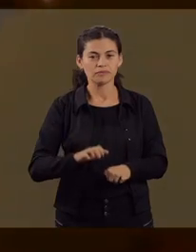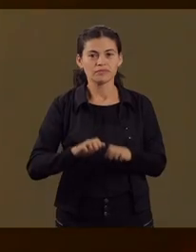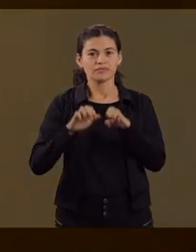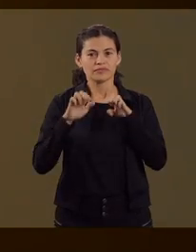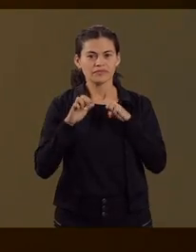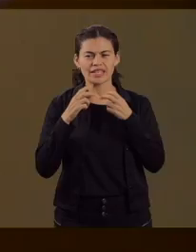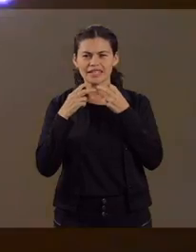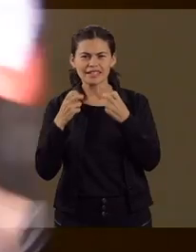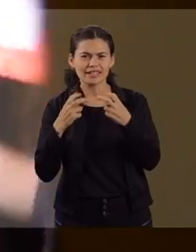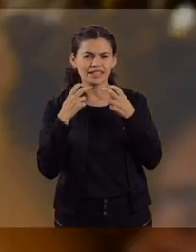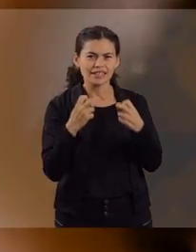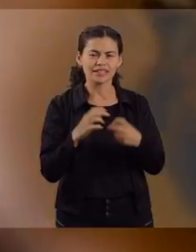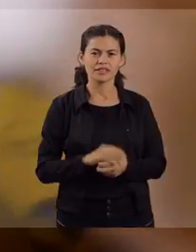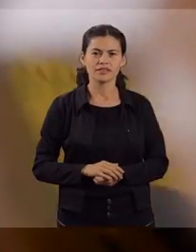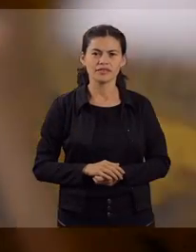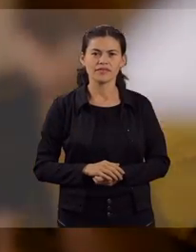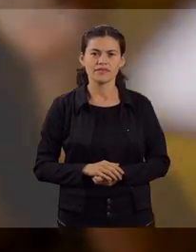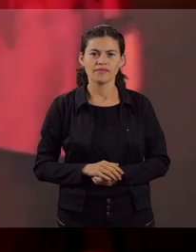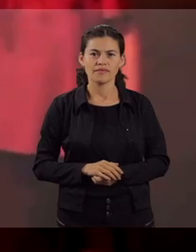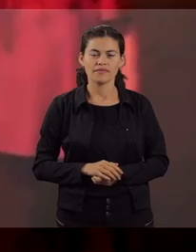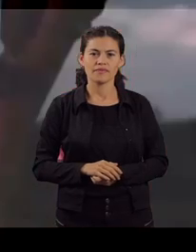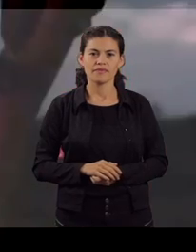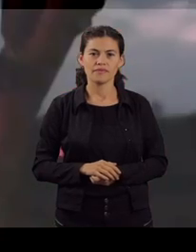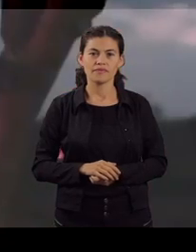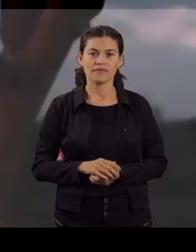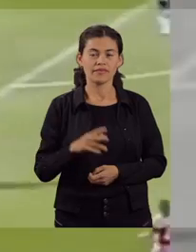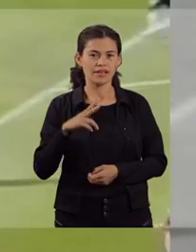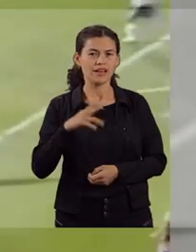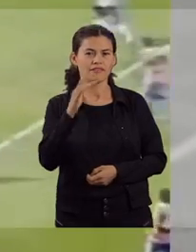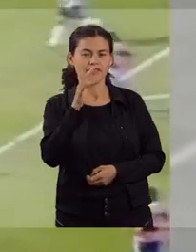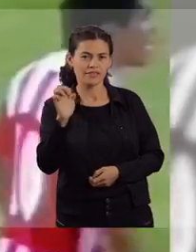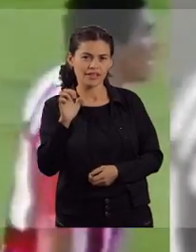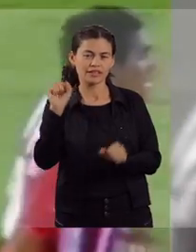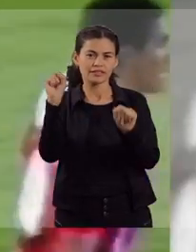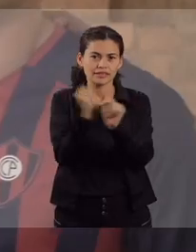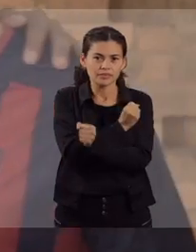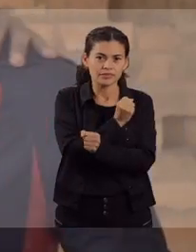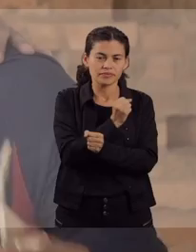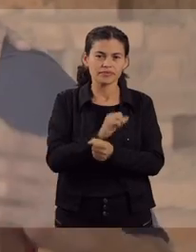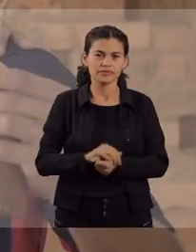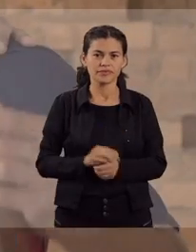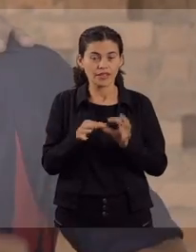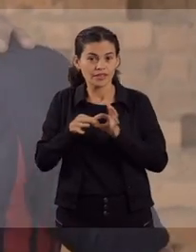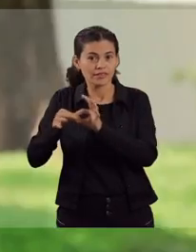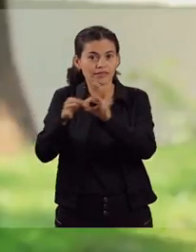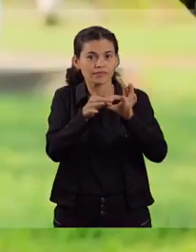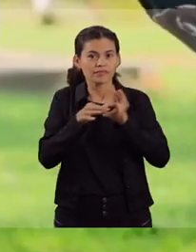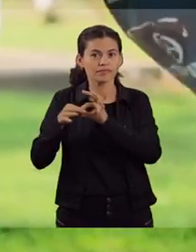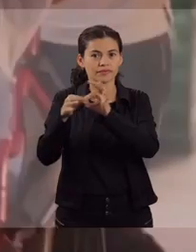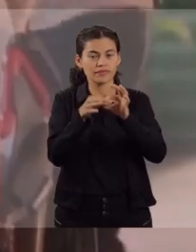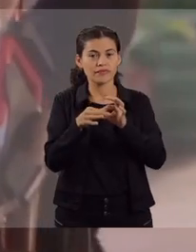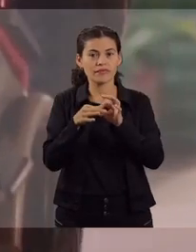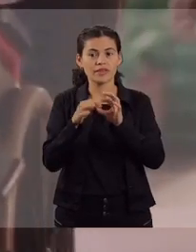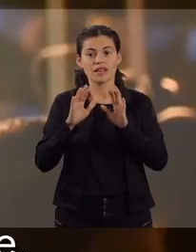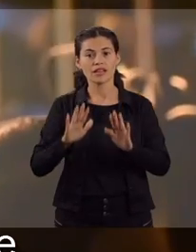emociona, grita cuando hace falta. Tiene fe, gana, se une, no se